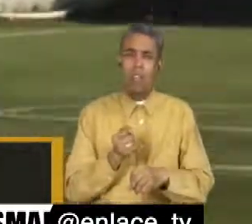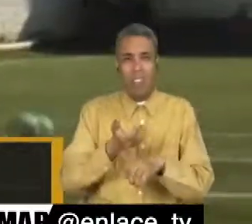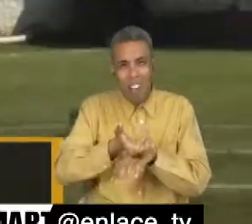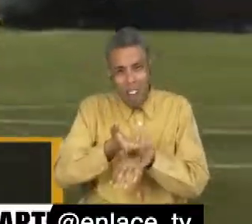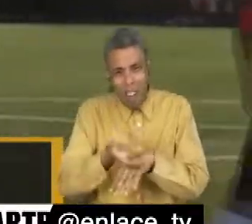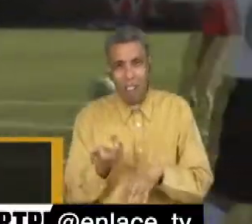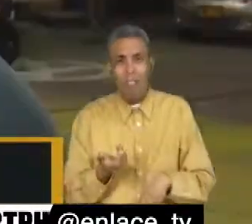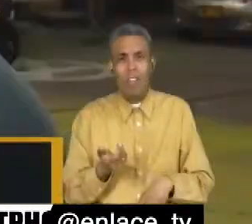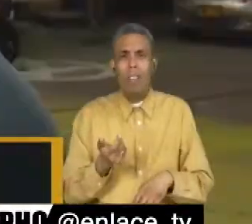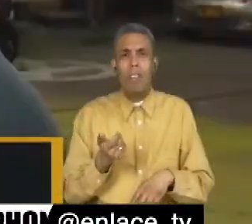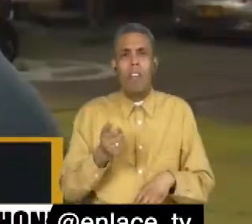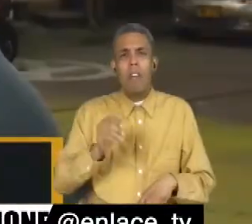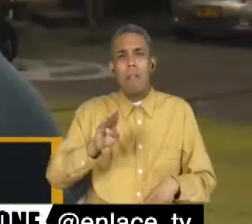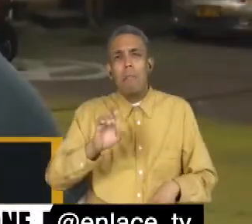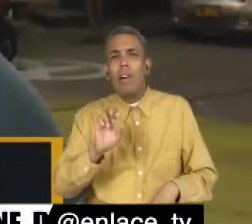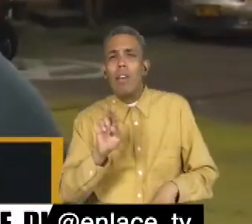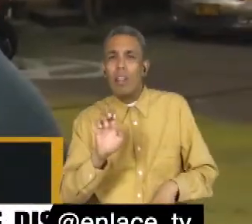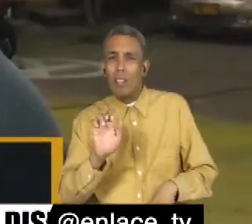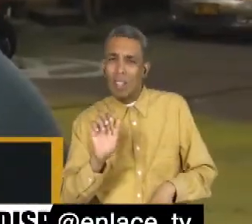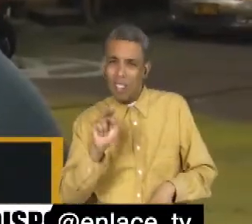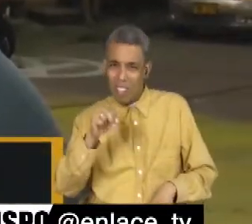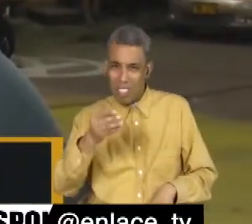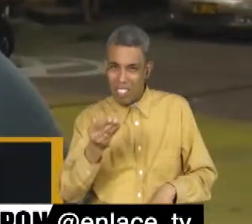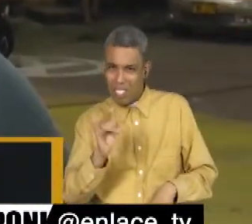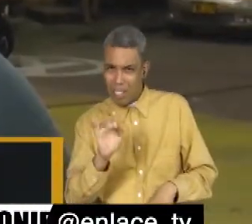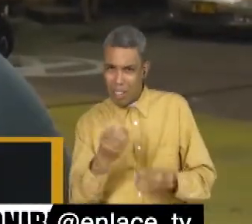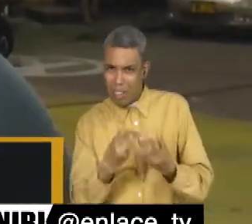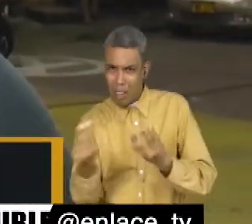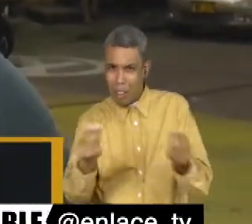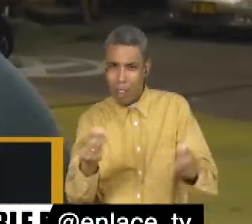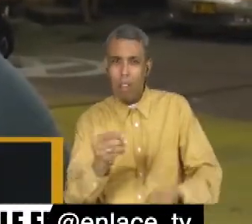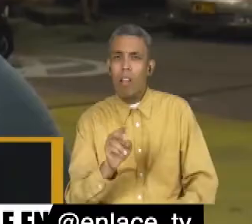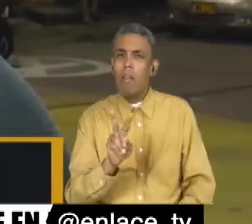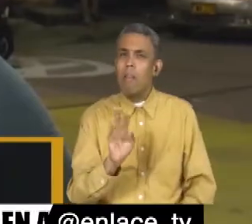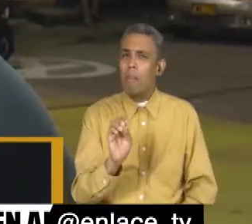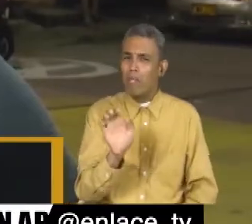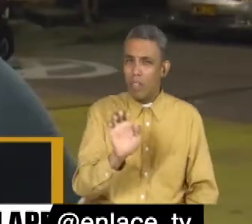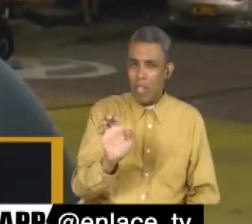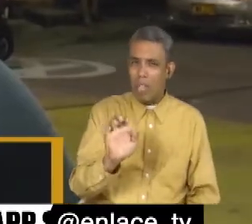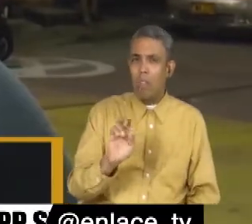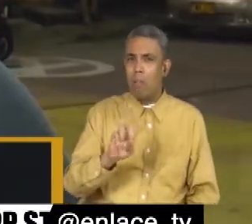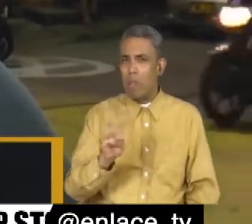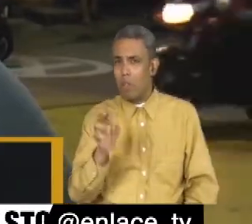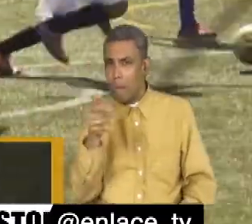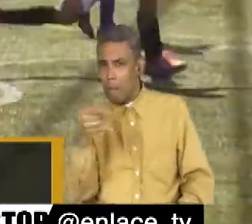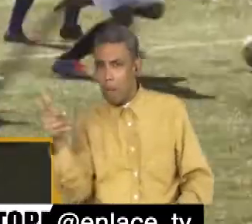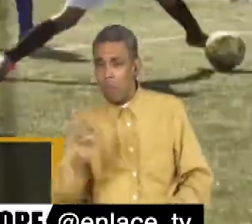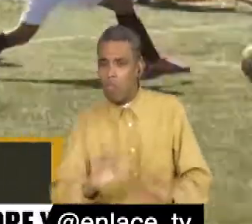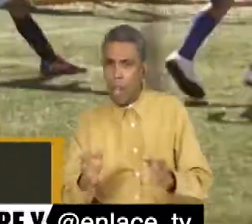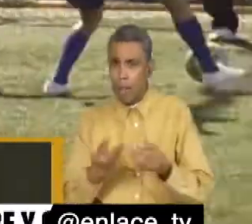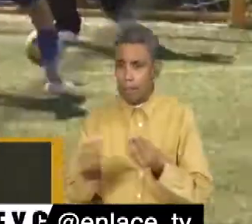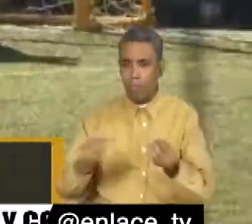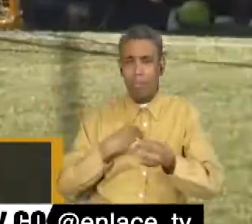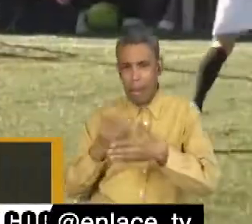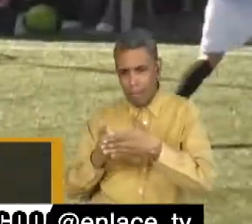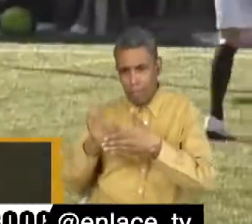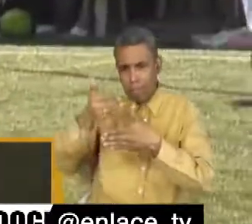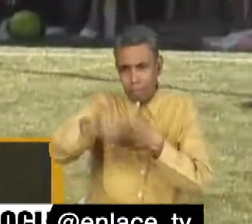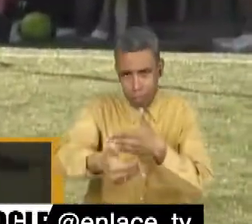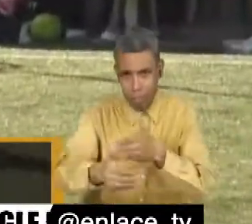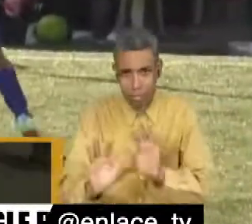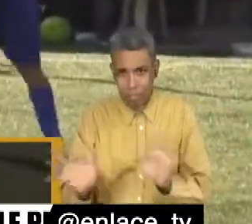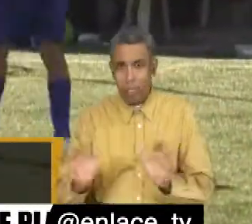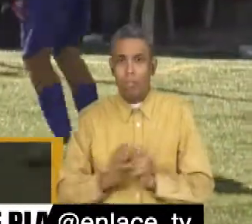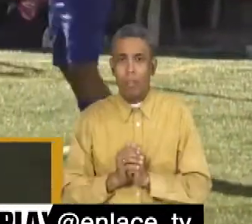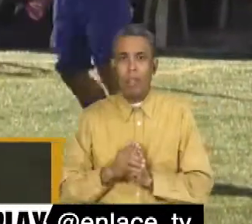Barranqueño, Proviclub, equipos del 20 de enero, del 22 de marzo, se encuentran clasificados. 14 años lleva desarrollándose este